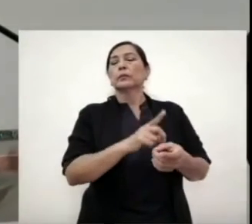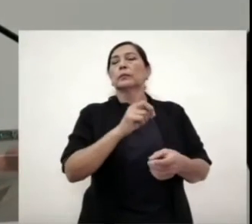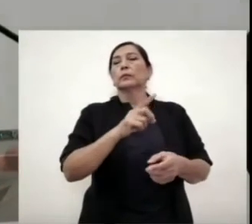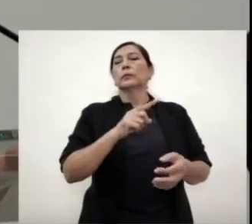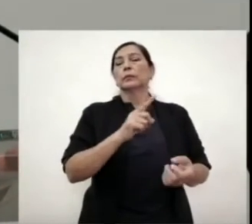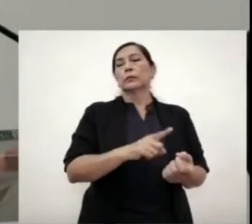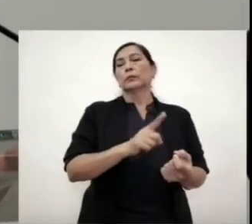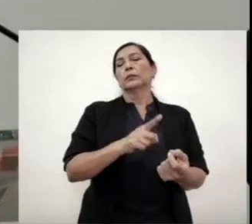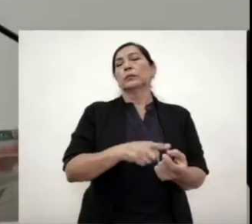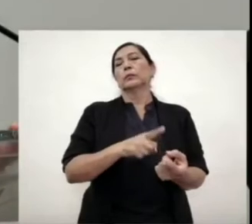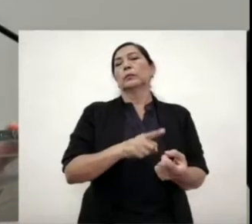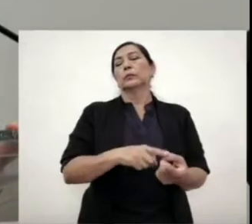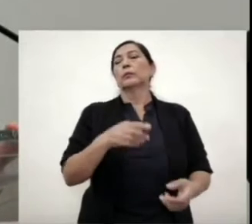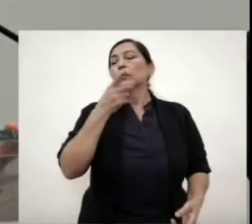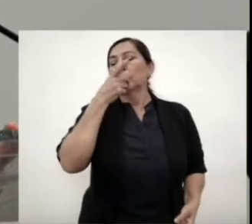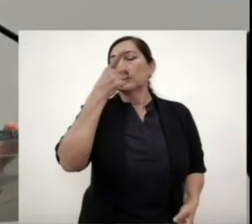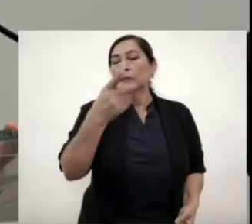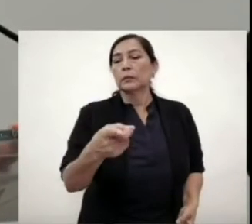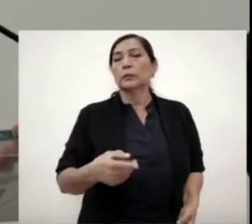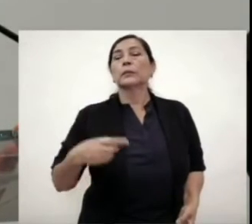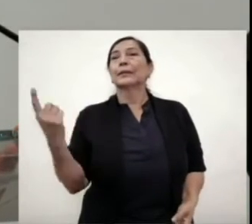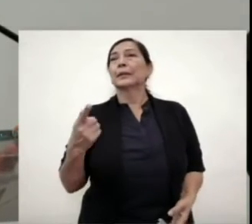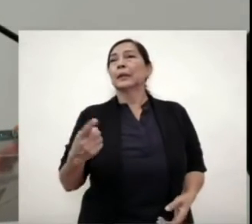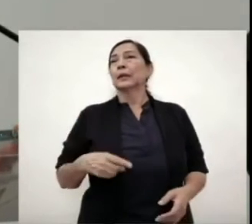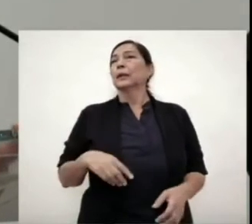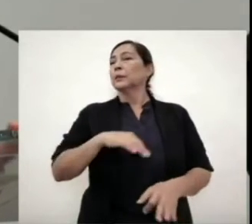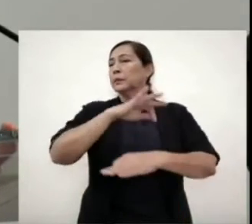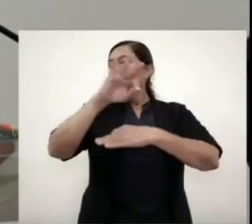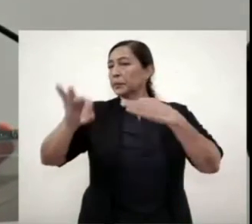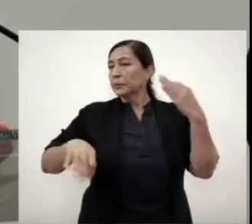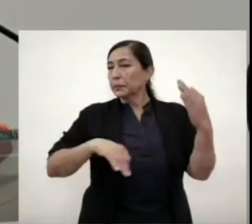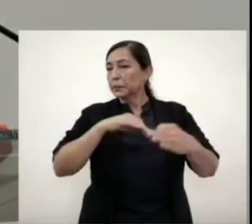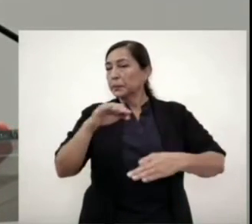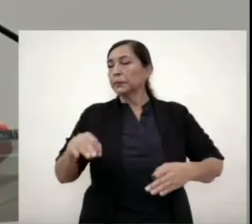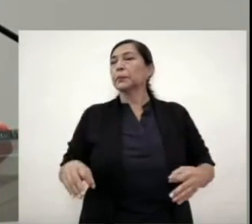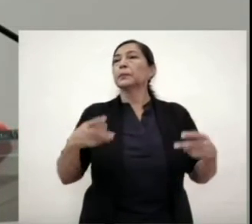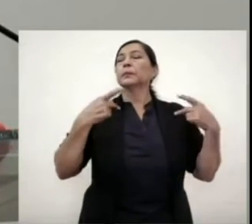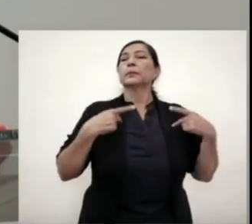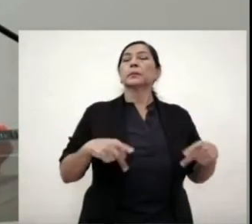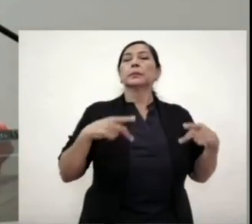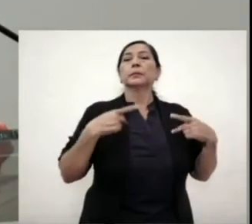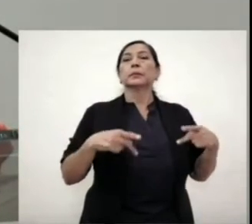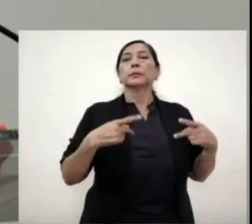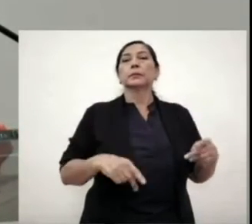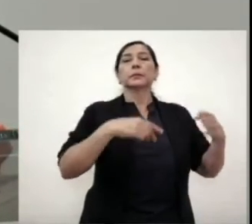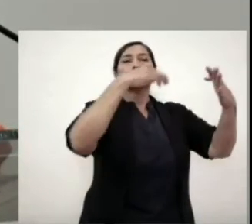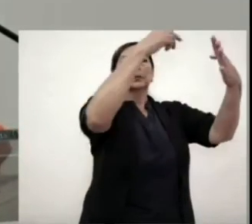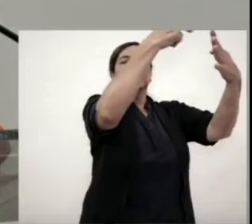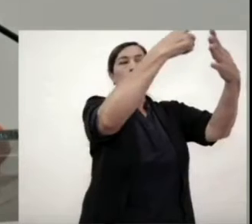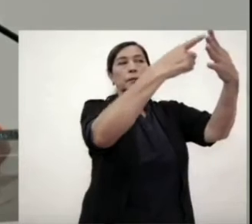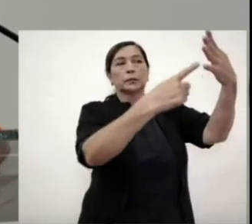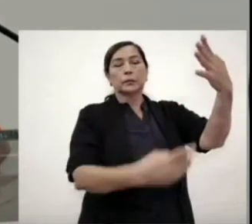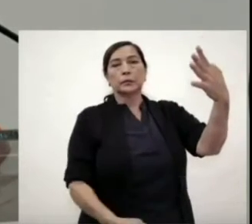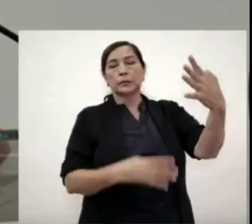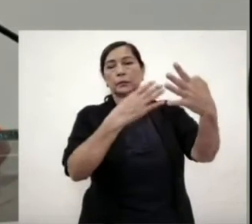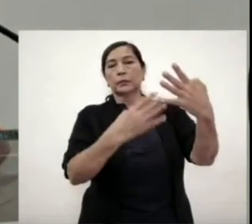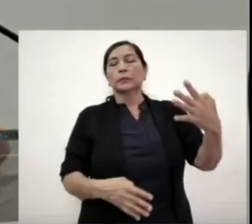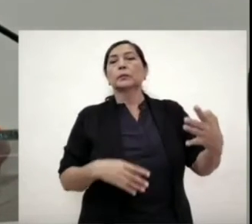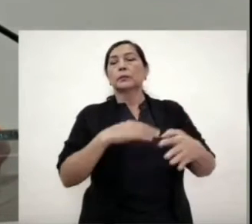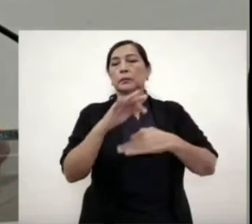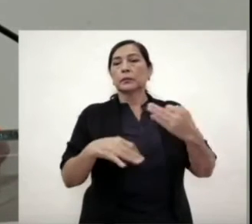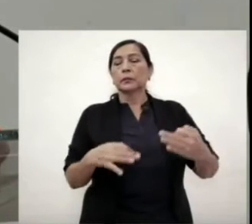autoridades de Procuración de Justicia, de Administración de Justicia, la Procuración de Justicia la hace la